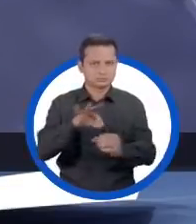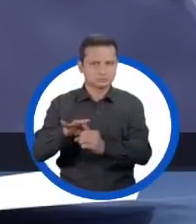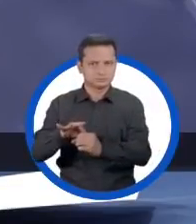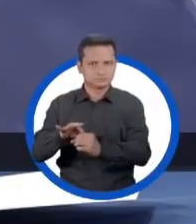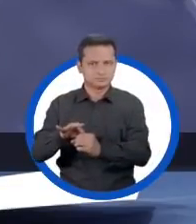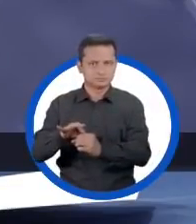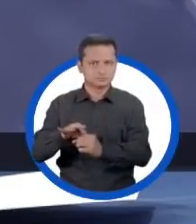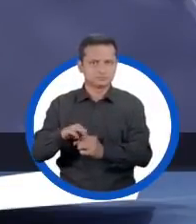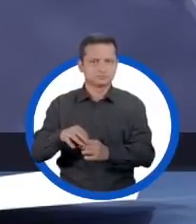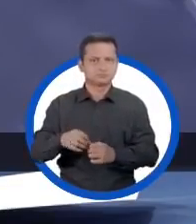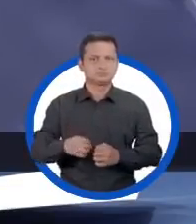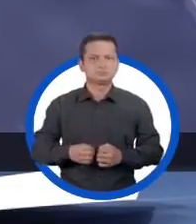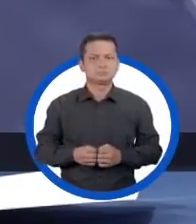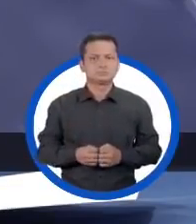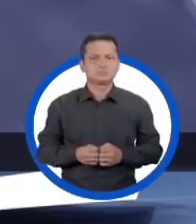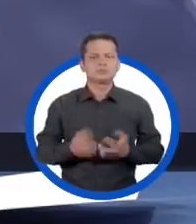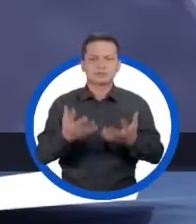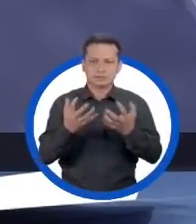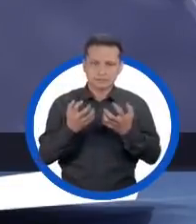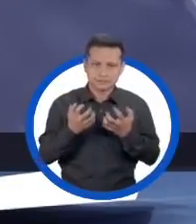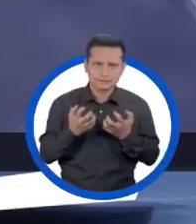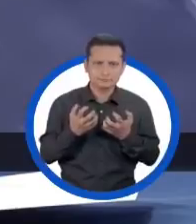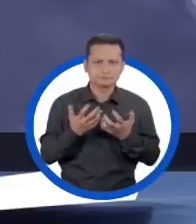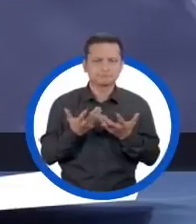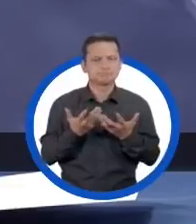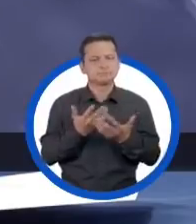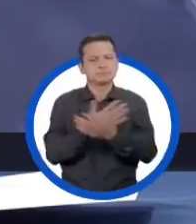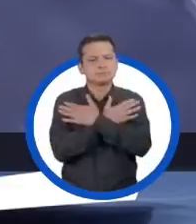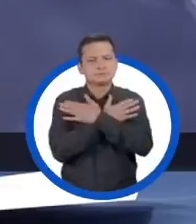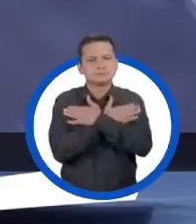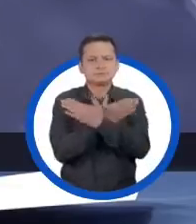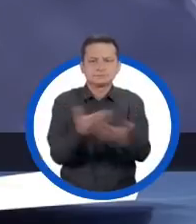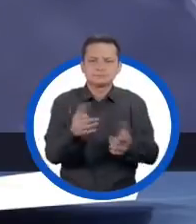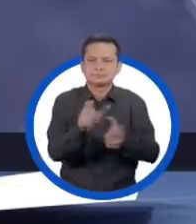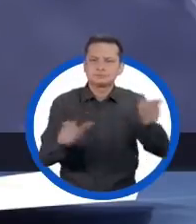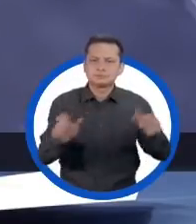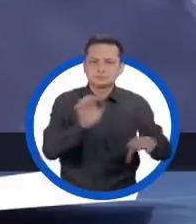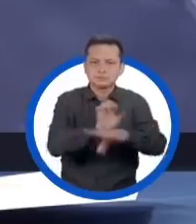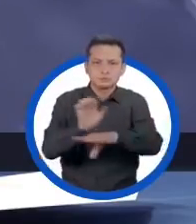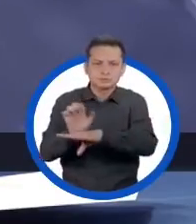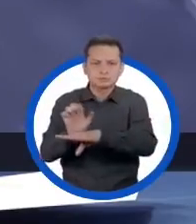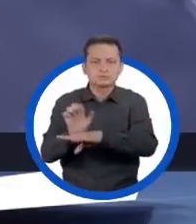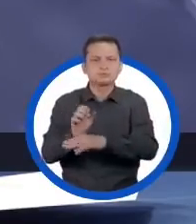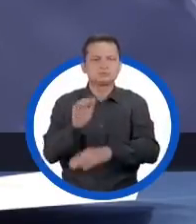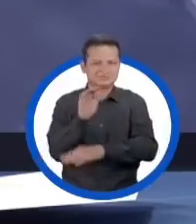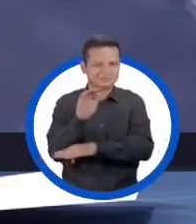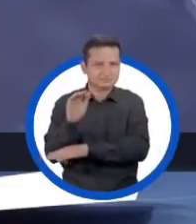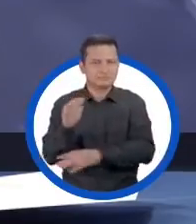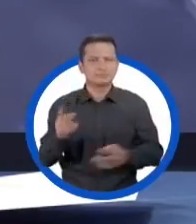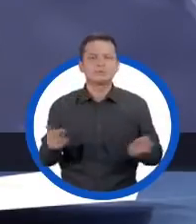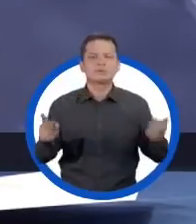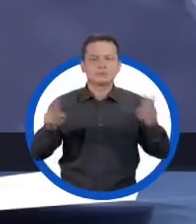de estas elecciones. Y felicitamos al pueblo ecuatoriano y también